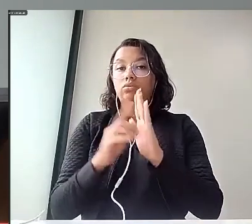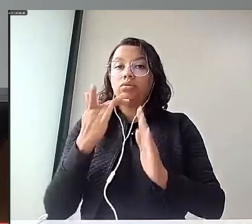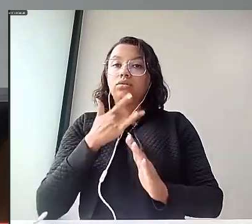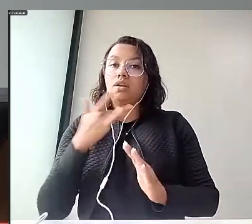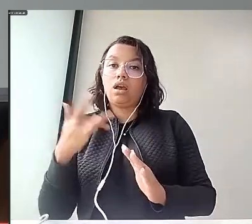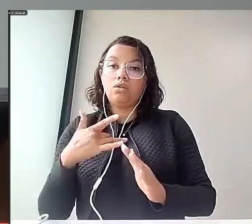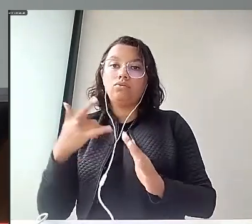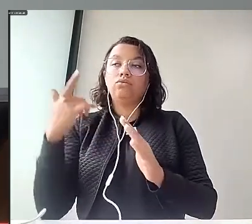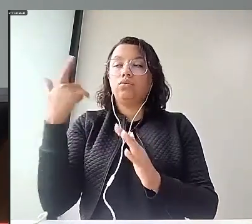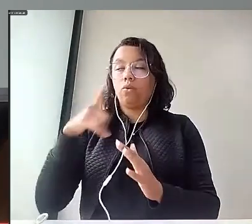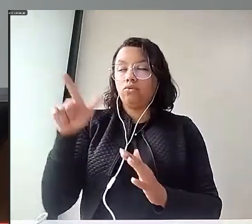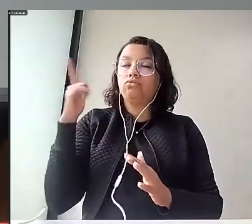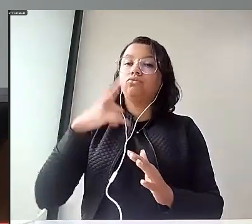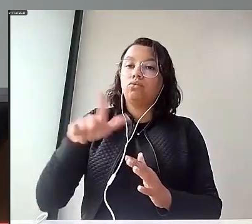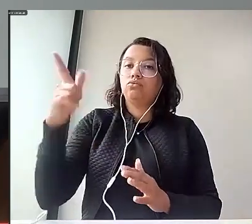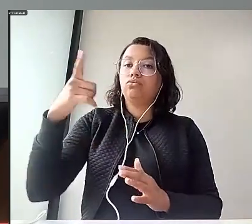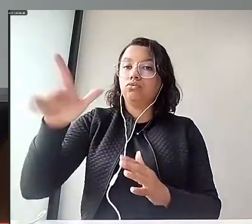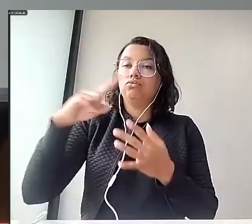etcétera.